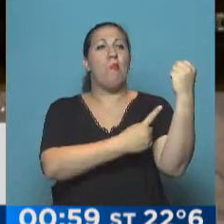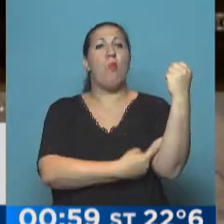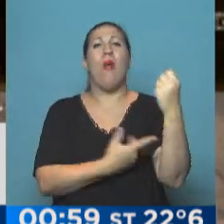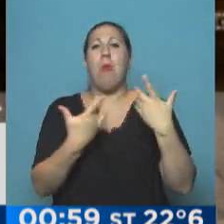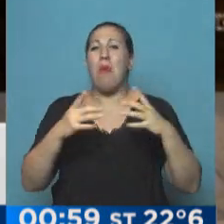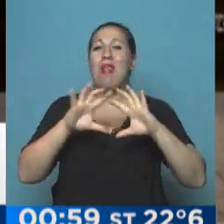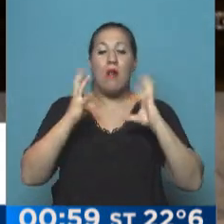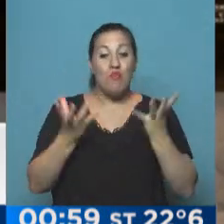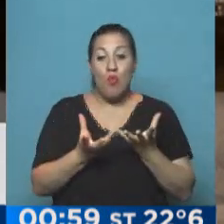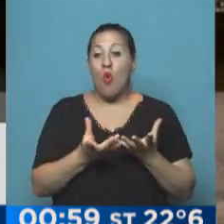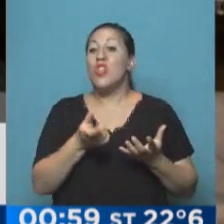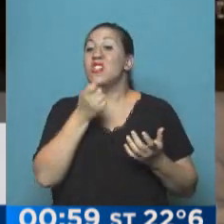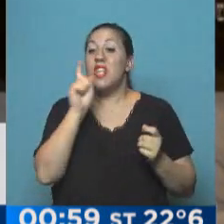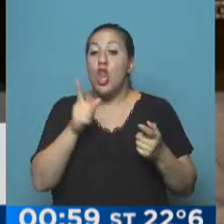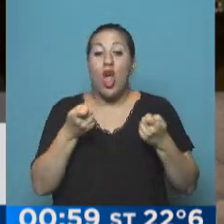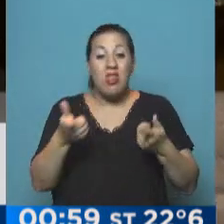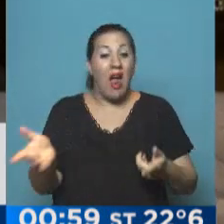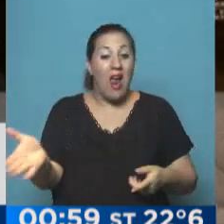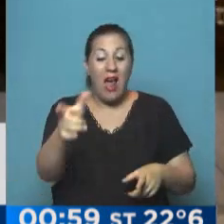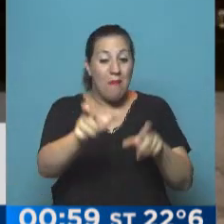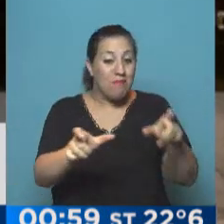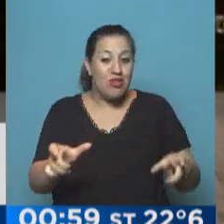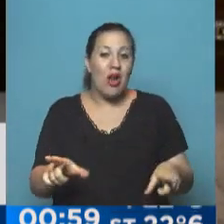pueblo, eso se vuelve en contra. Y evidentemente